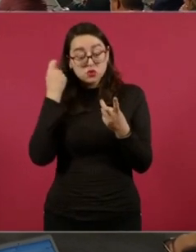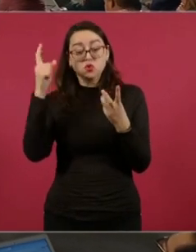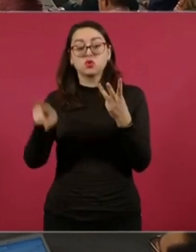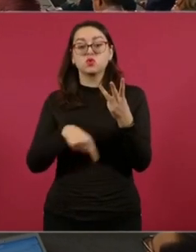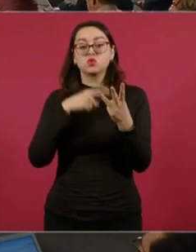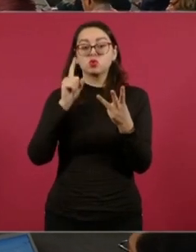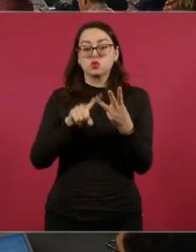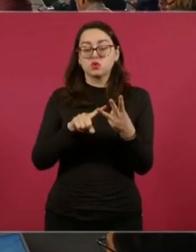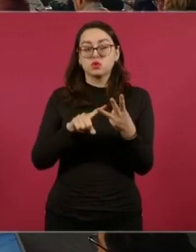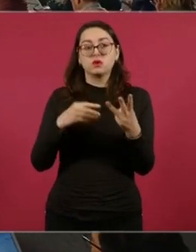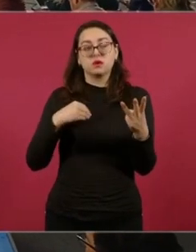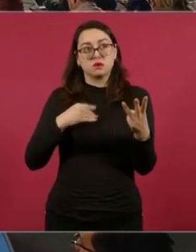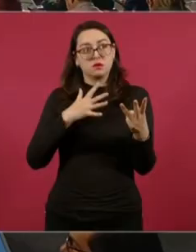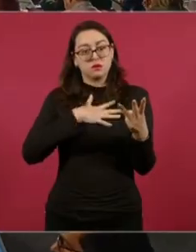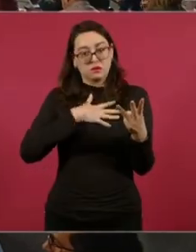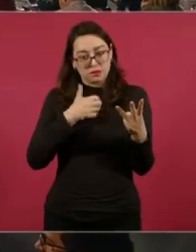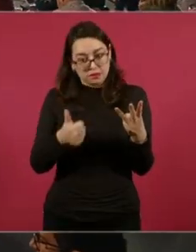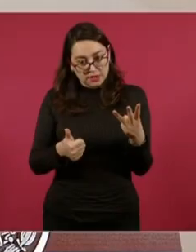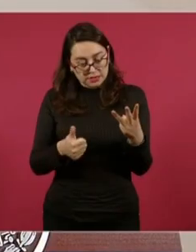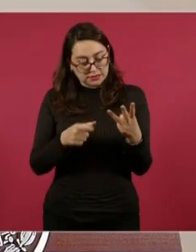bienestar,